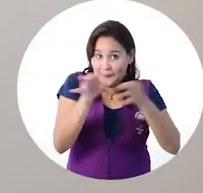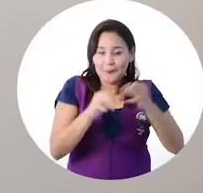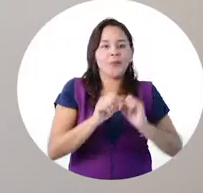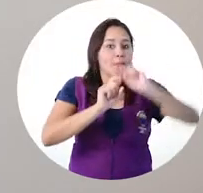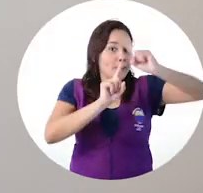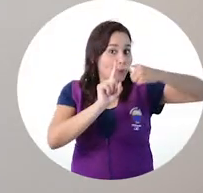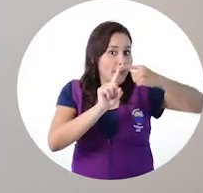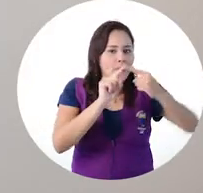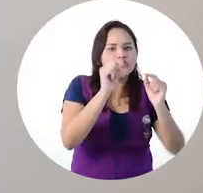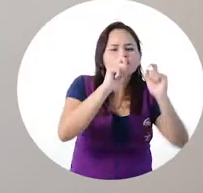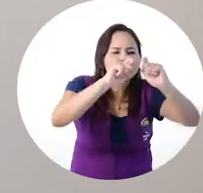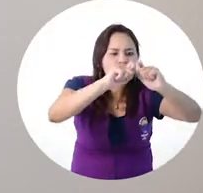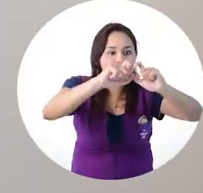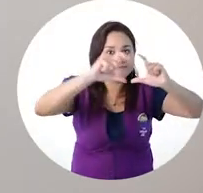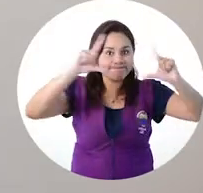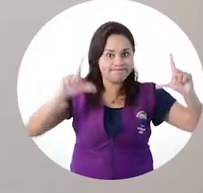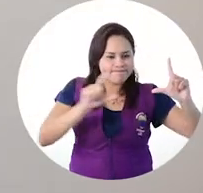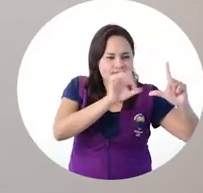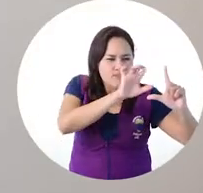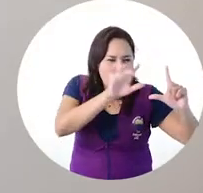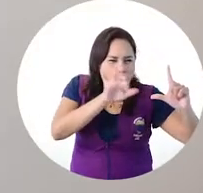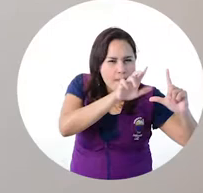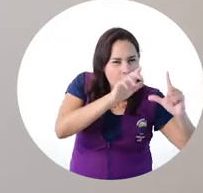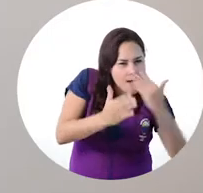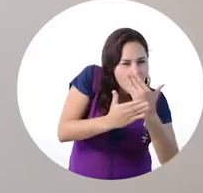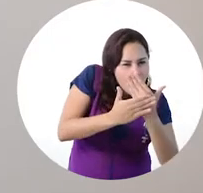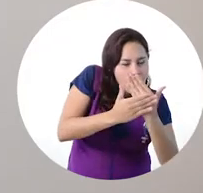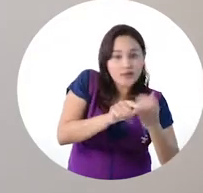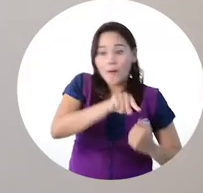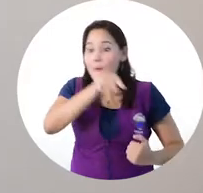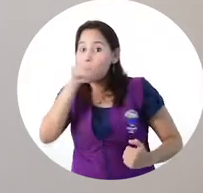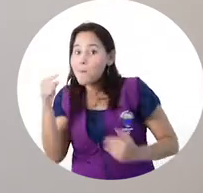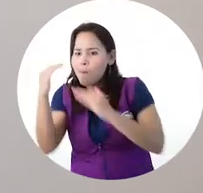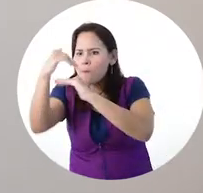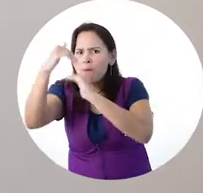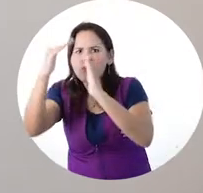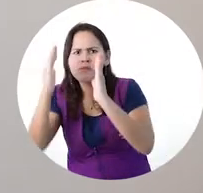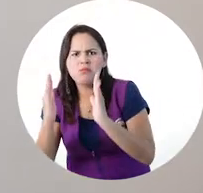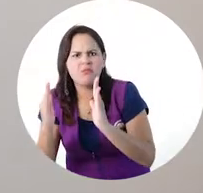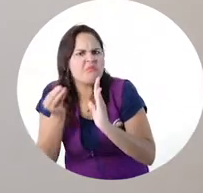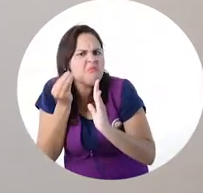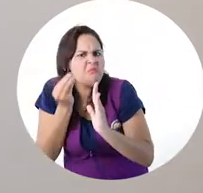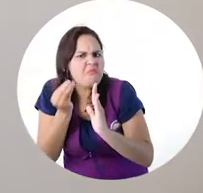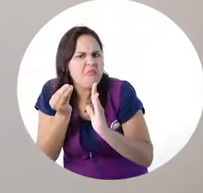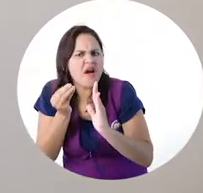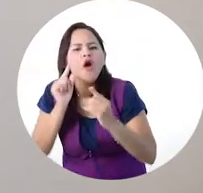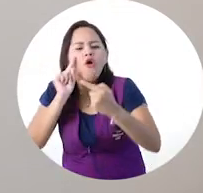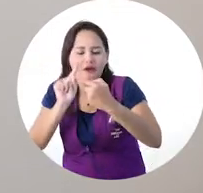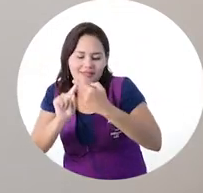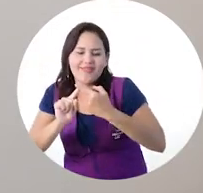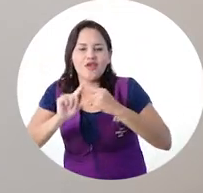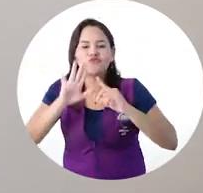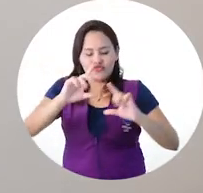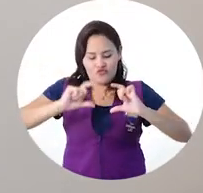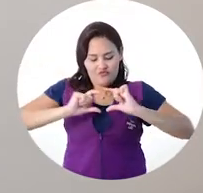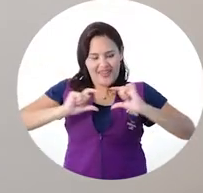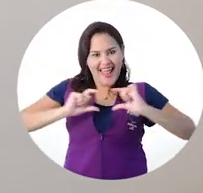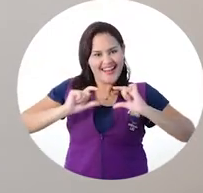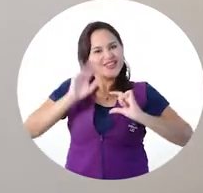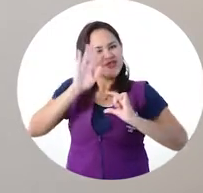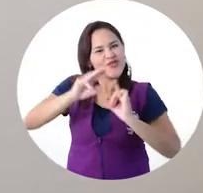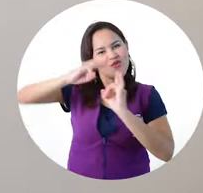pantalla permite que visualice es el proceso que está realizando el lector biométrico es el dispositivo al que acercarás tu carnet